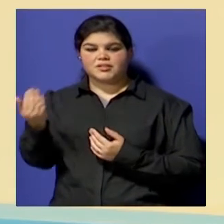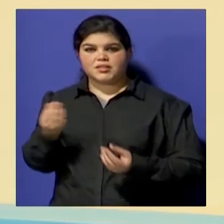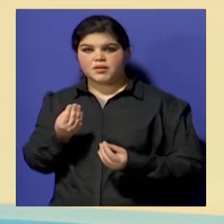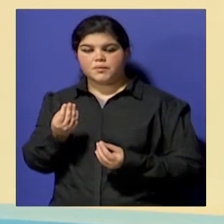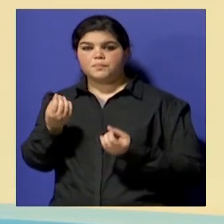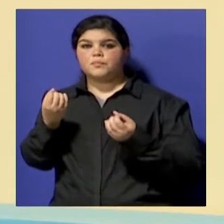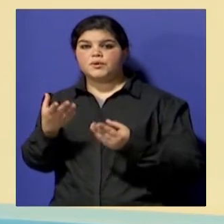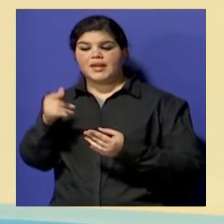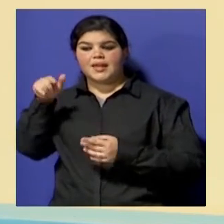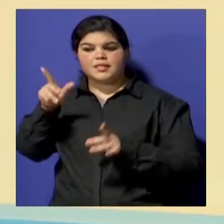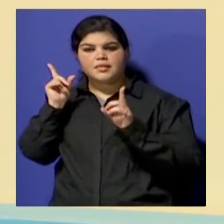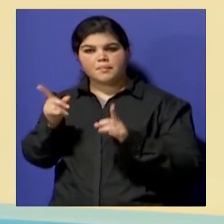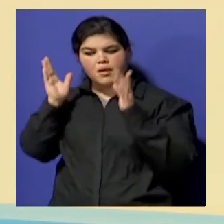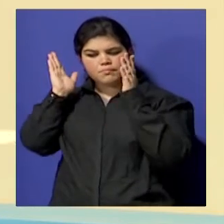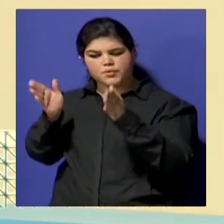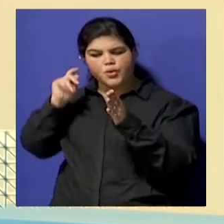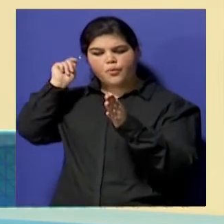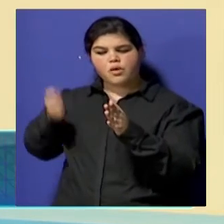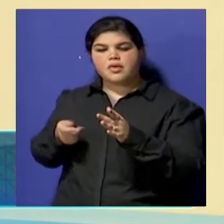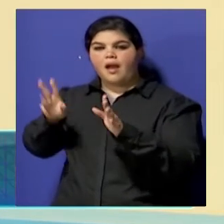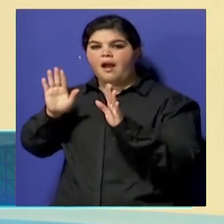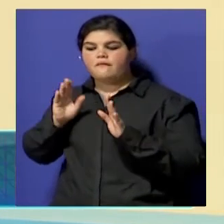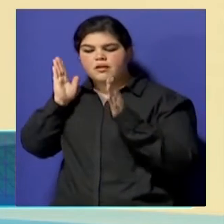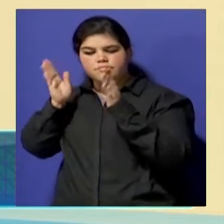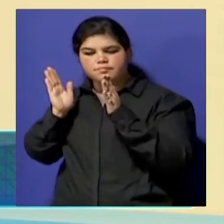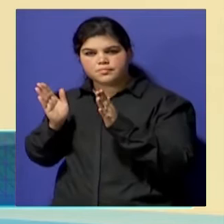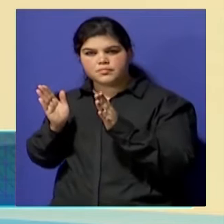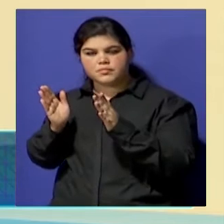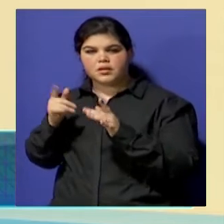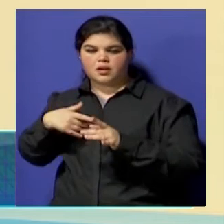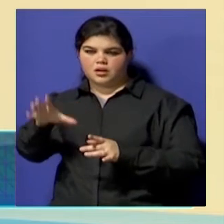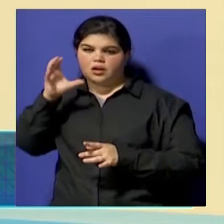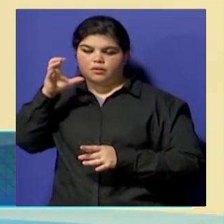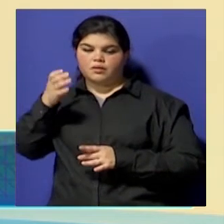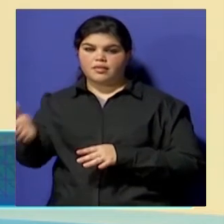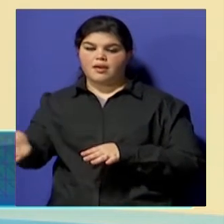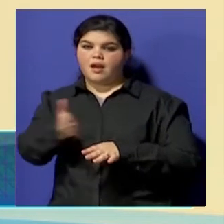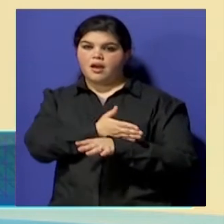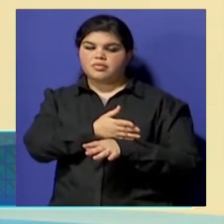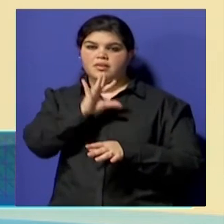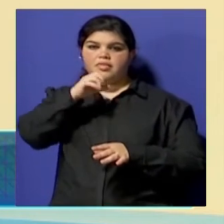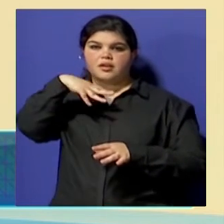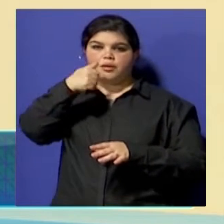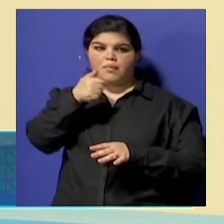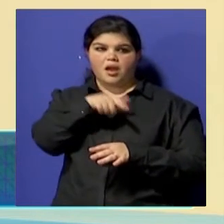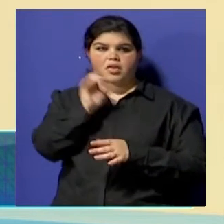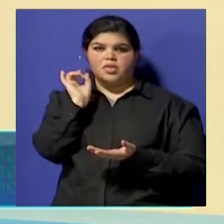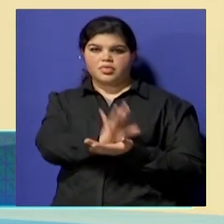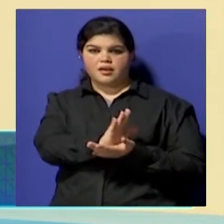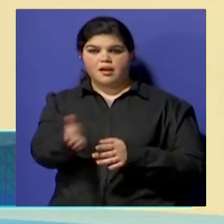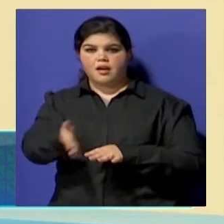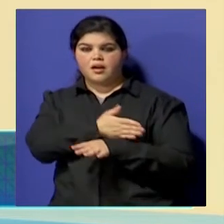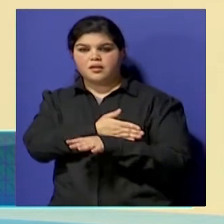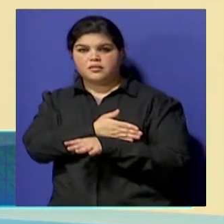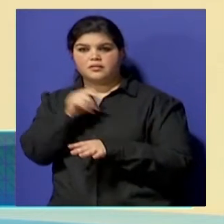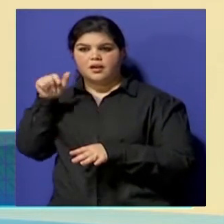está en la mira de la justicia. Recordemos que antes de que ser destituida Dilma, Lula estaba a punto de